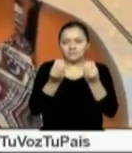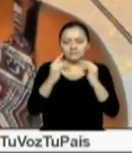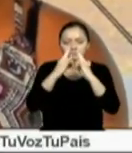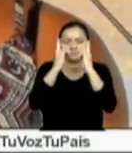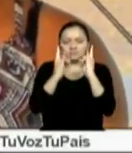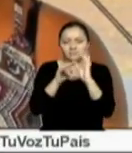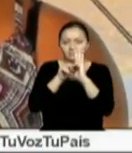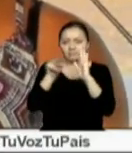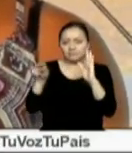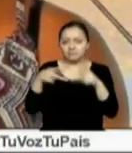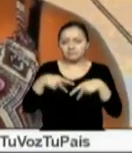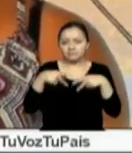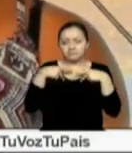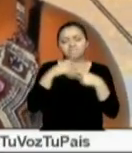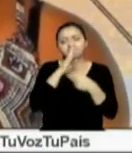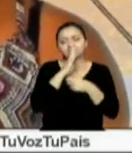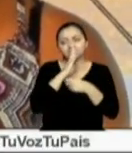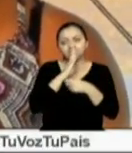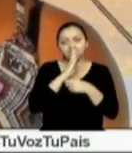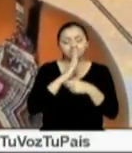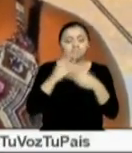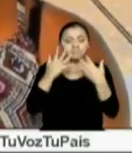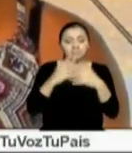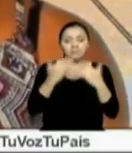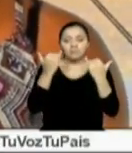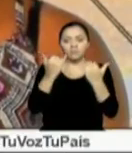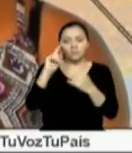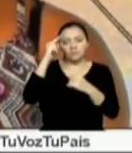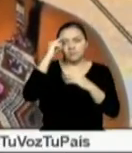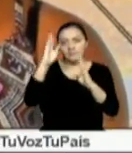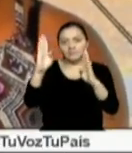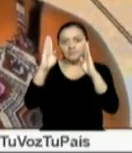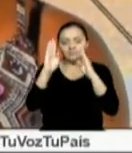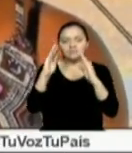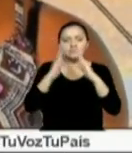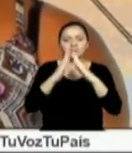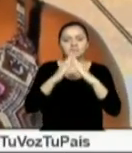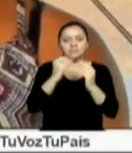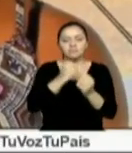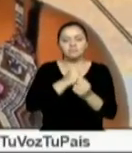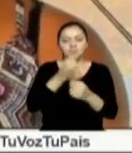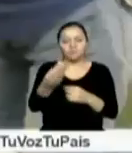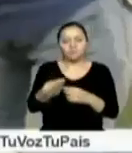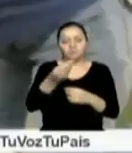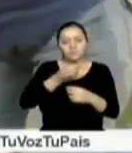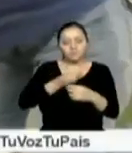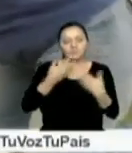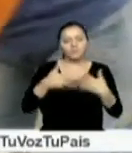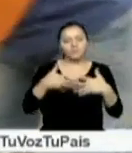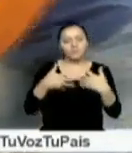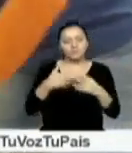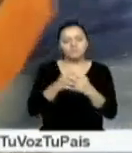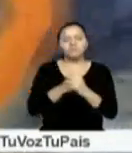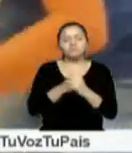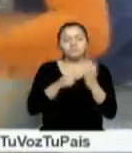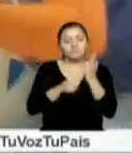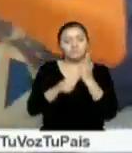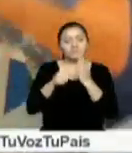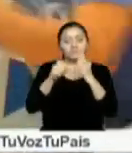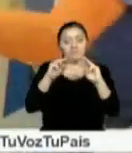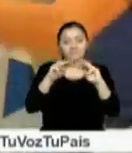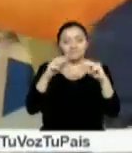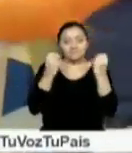el terremoto gracias a eso me dado la oportunidad de que voy a tener mi casa el Ministerio de inclusión